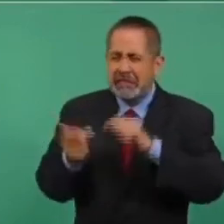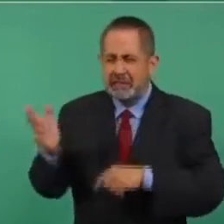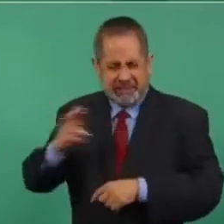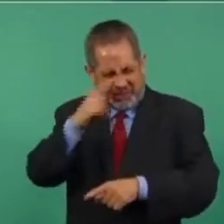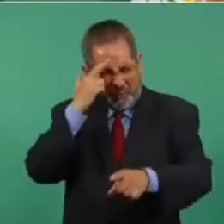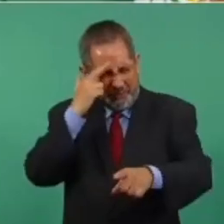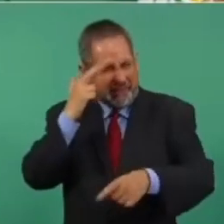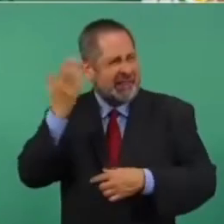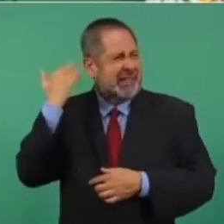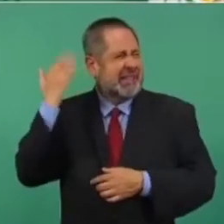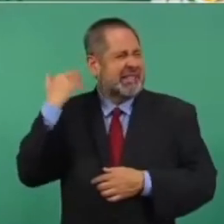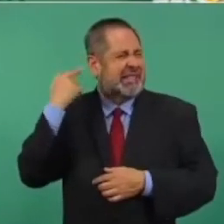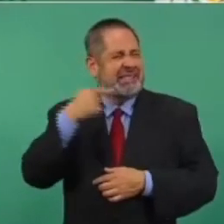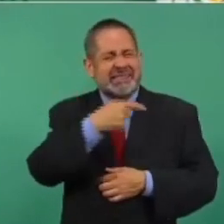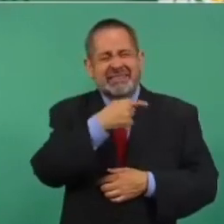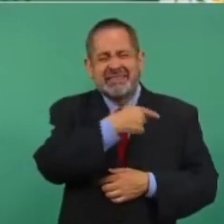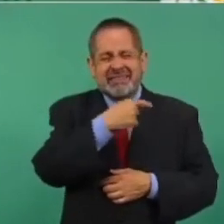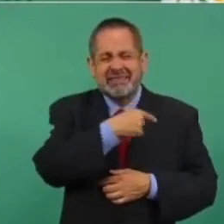un movimiento